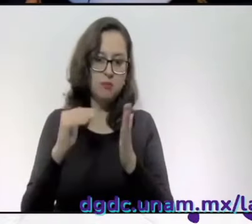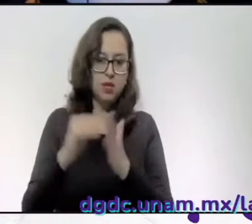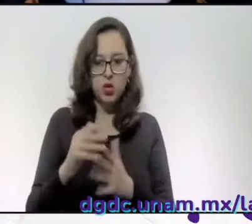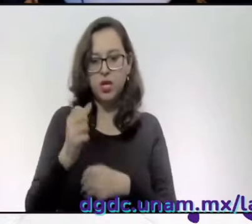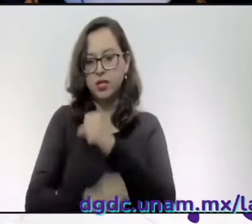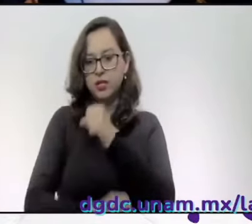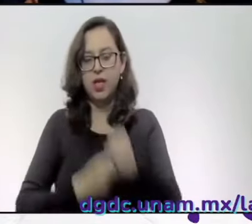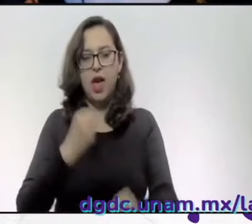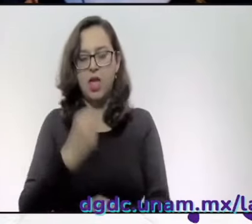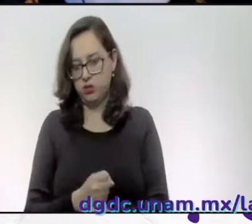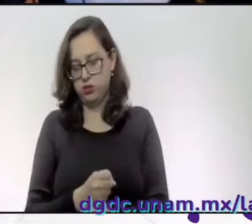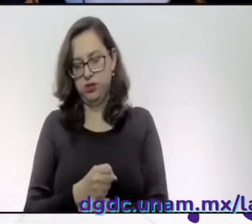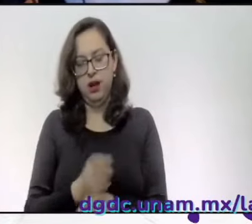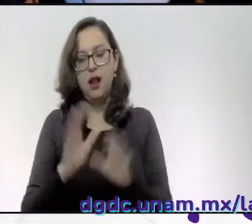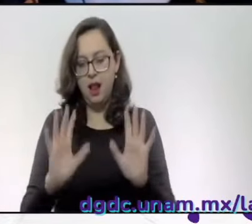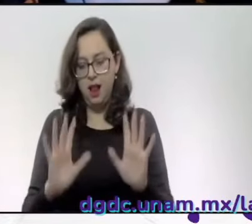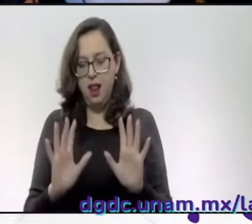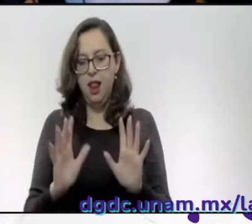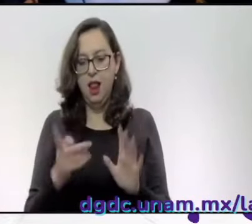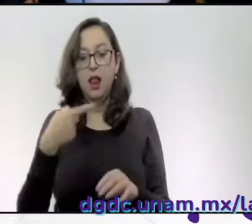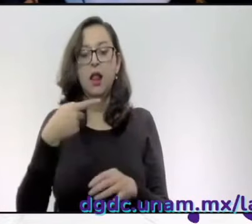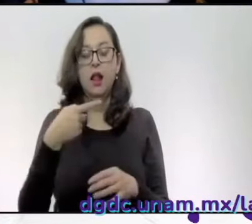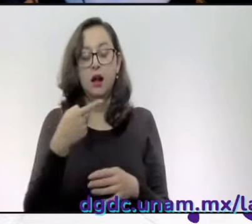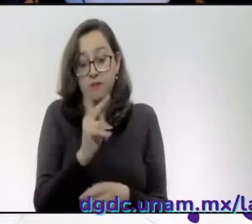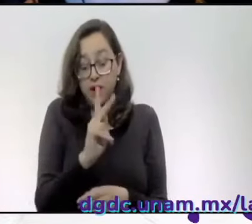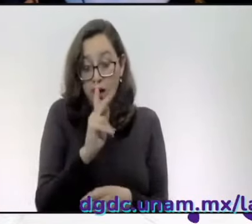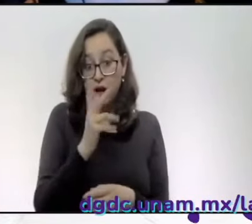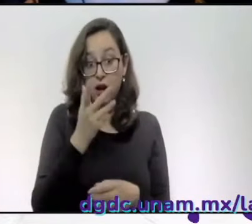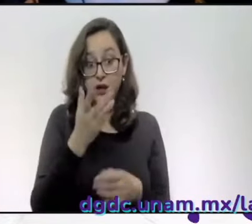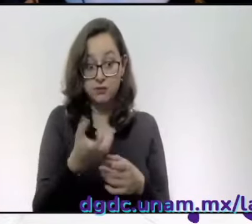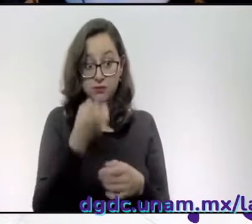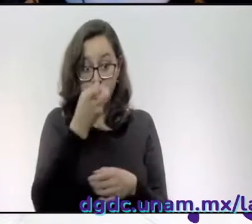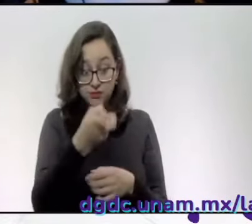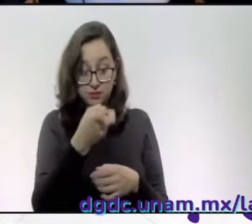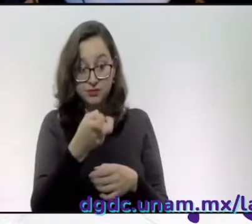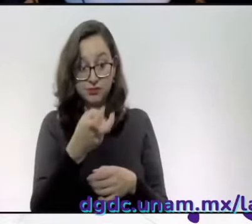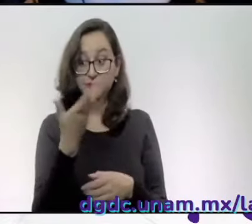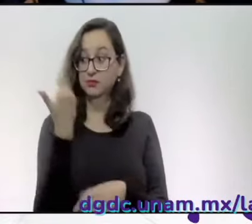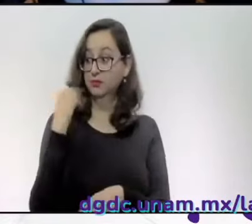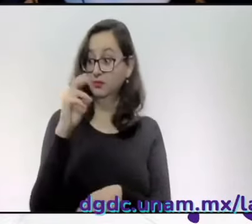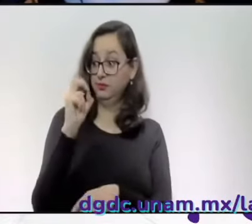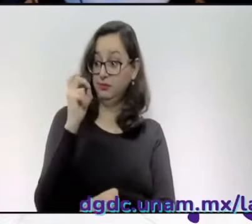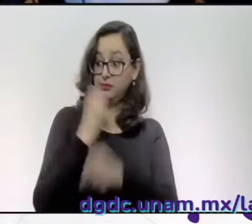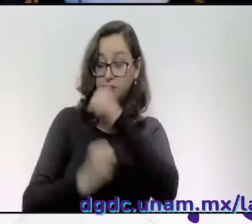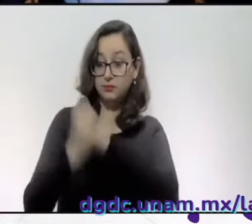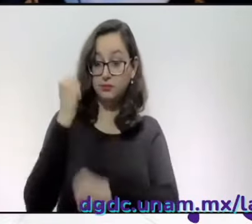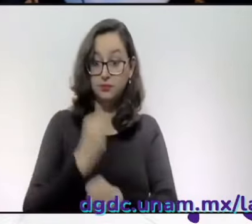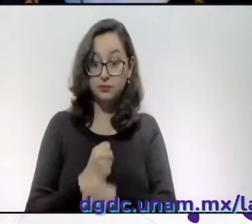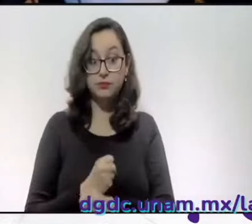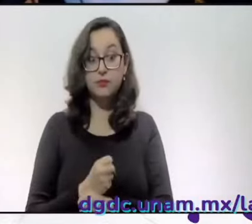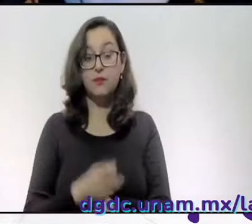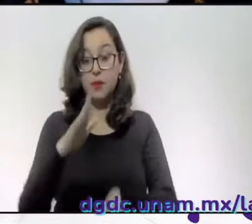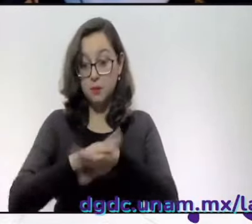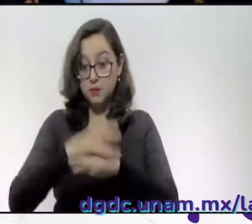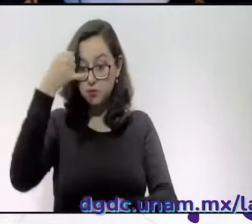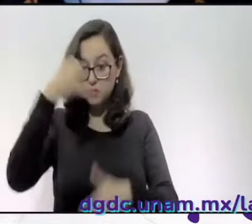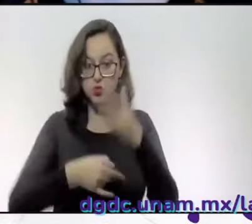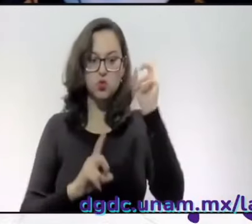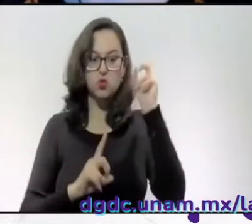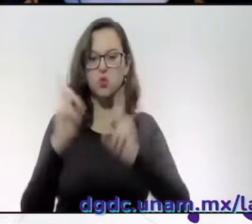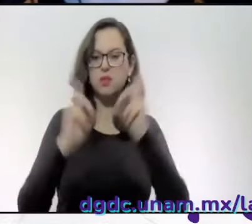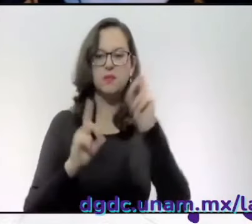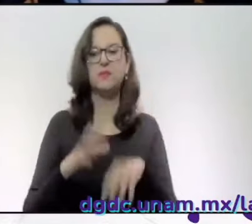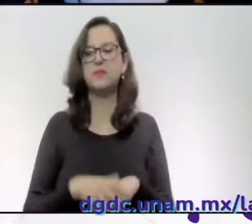muy cruda de hoy. La constante Hubble no era tan bien conocida. Hace 30 años teníamos muchas dudas, y por eso la gente decía, pues está entre 10 y 20, porque